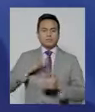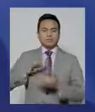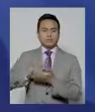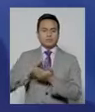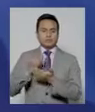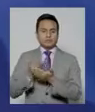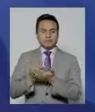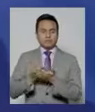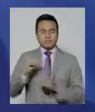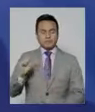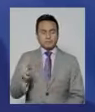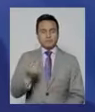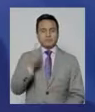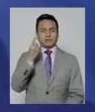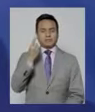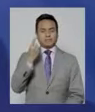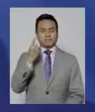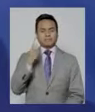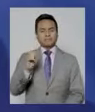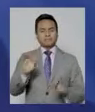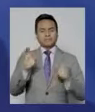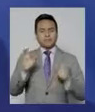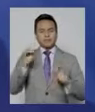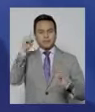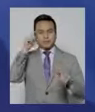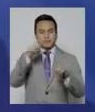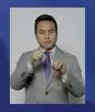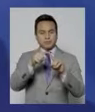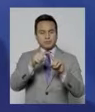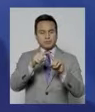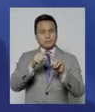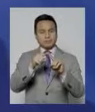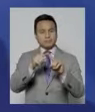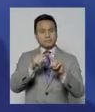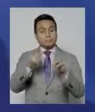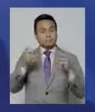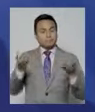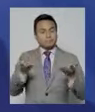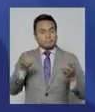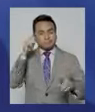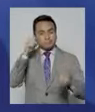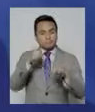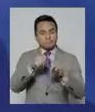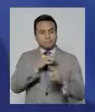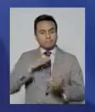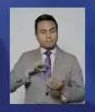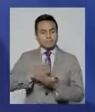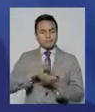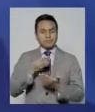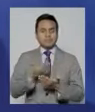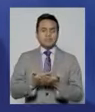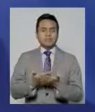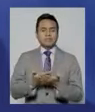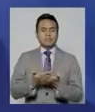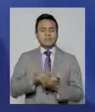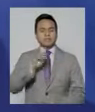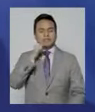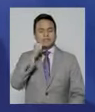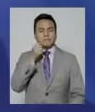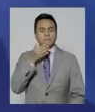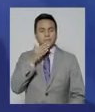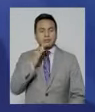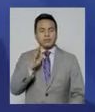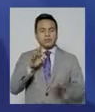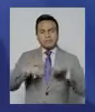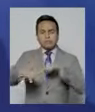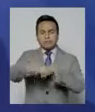Salud. En primer lugar, rescatar nuestra misión. Nuestra misión es, obviamente, mantener en las